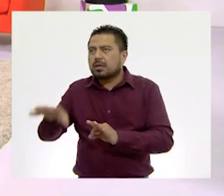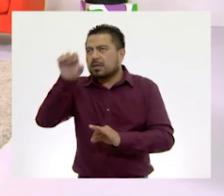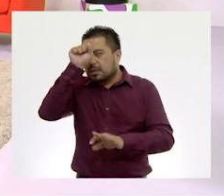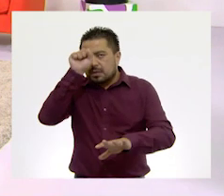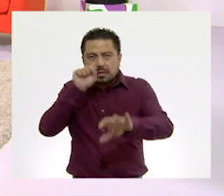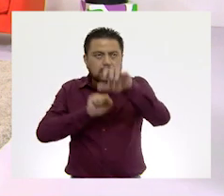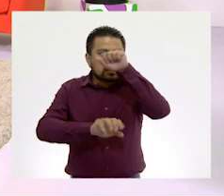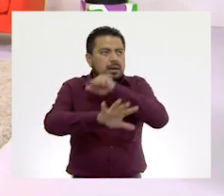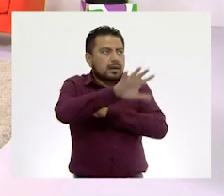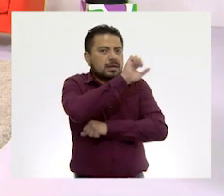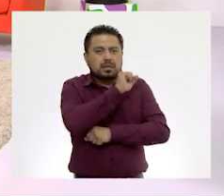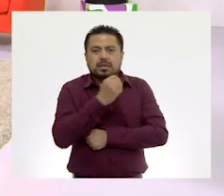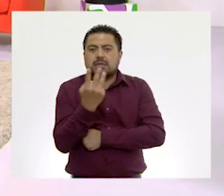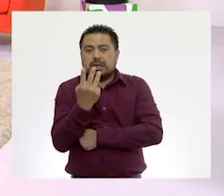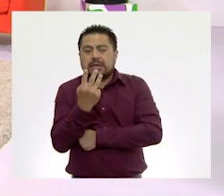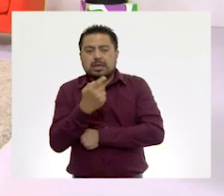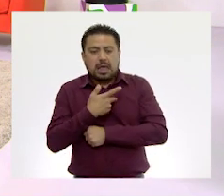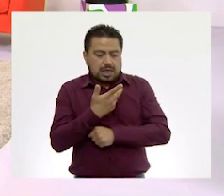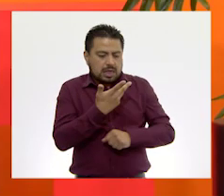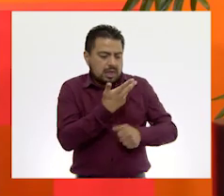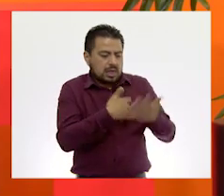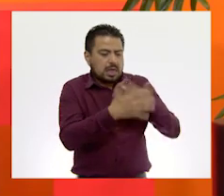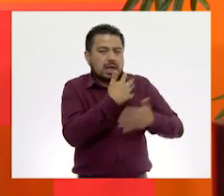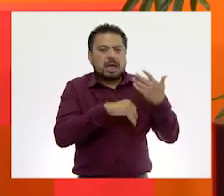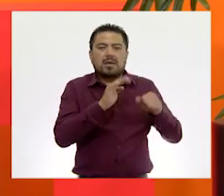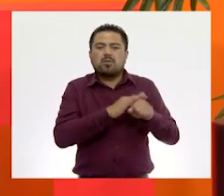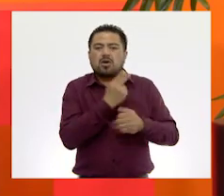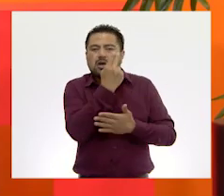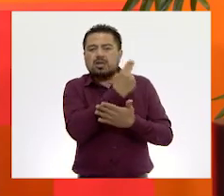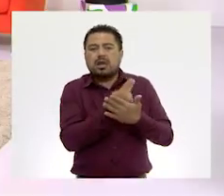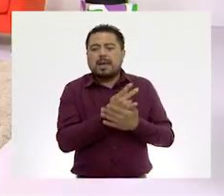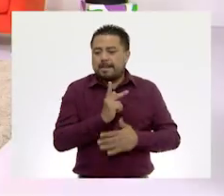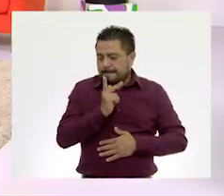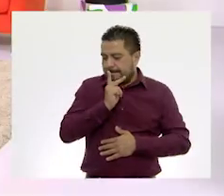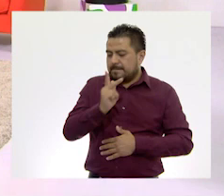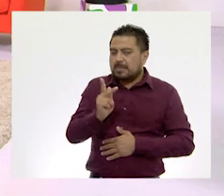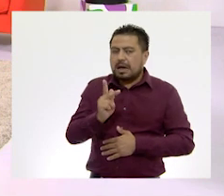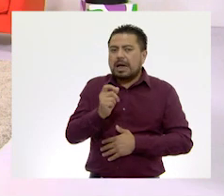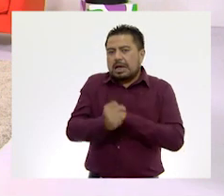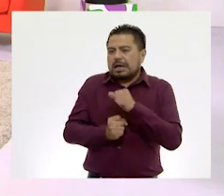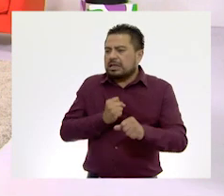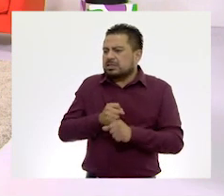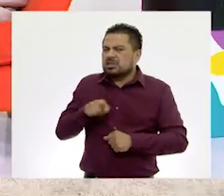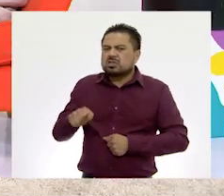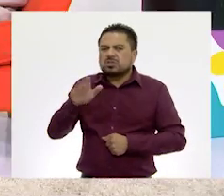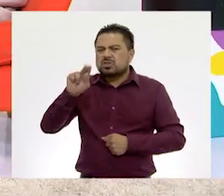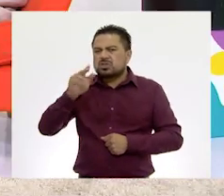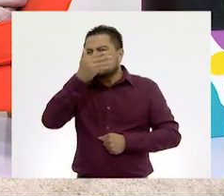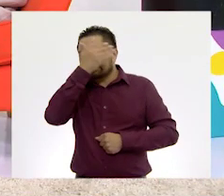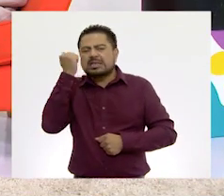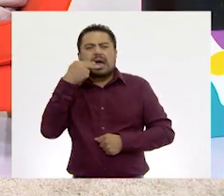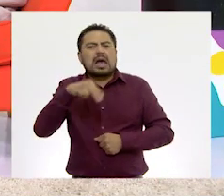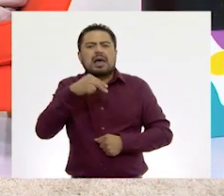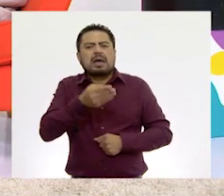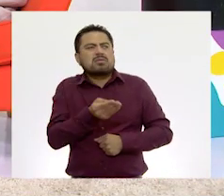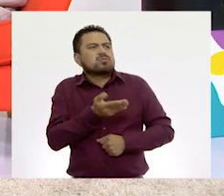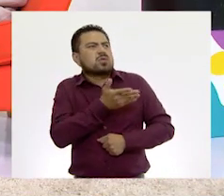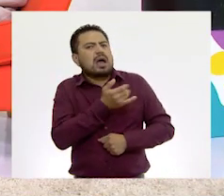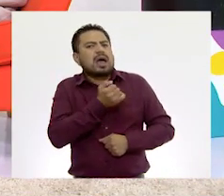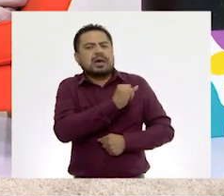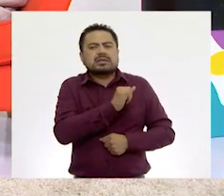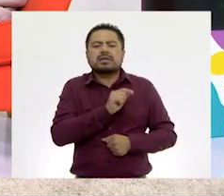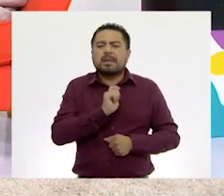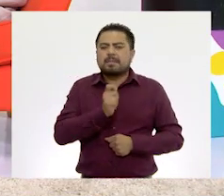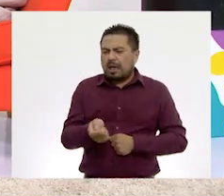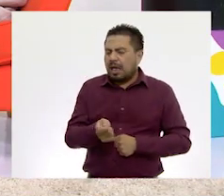¿no? Tiene la lengua de señas, porque está el dibujo, y tiene la palabra, que a su edad no sabe que eso se llama así, pero va a tener